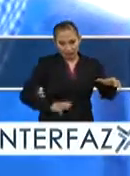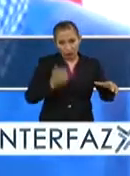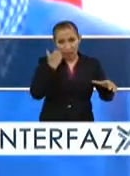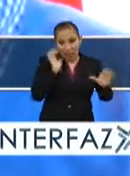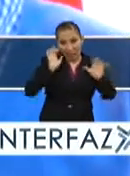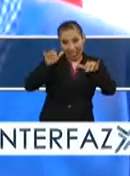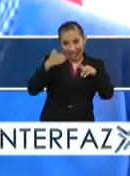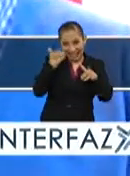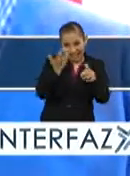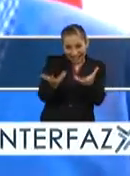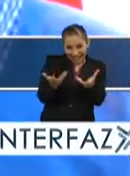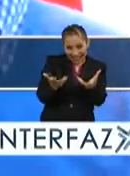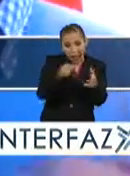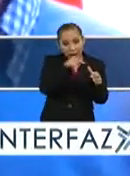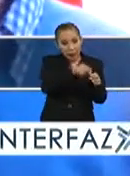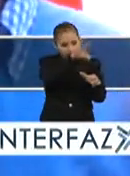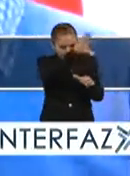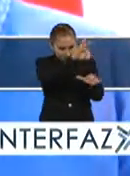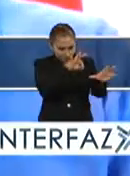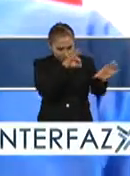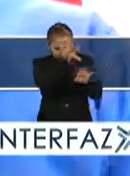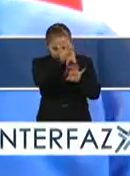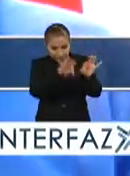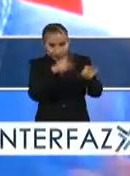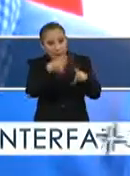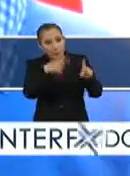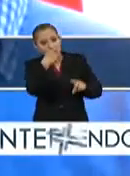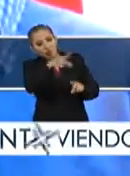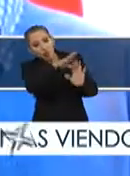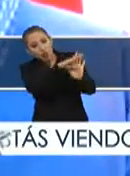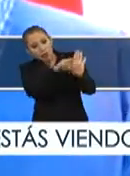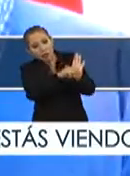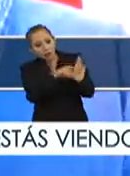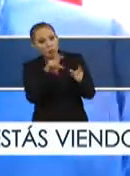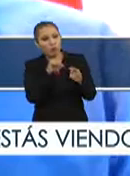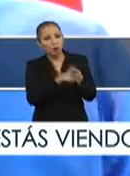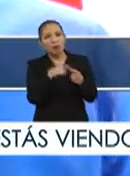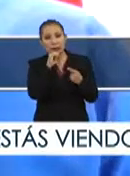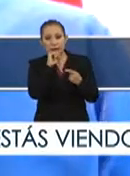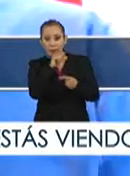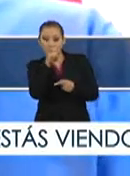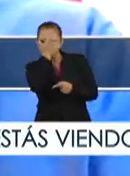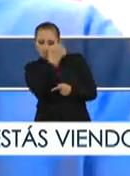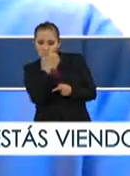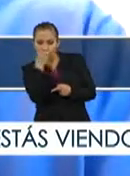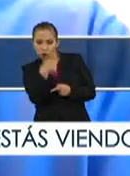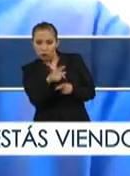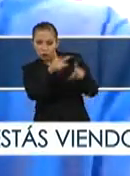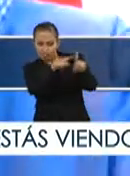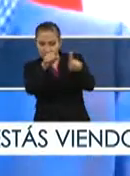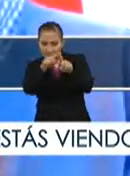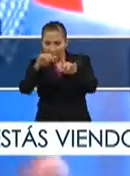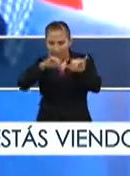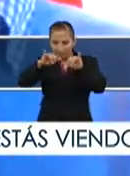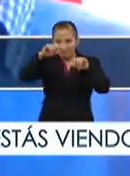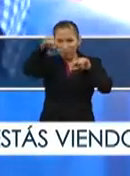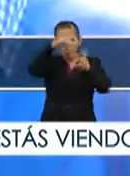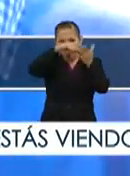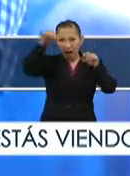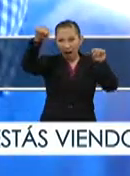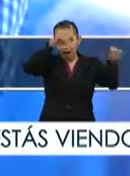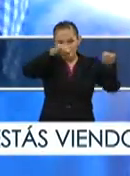candidatos se selecciona en función de su currículum, pero también buscando diversidad